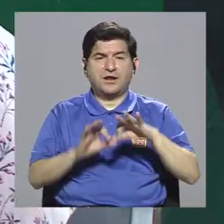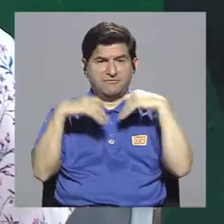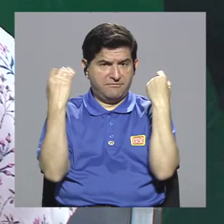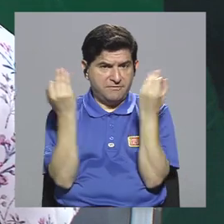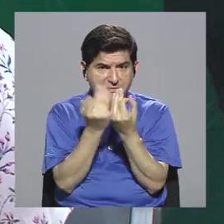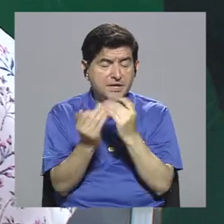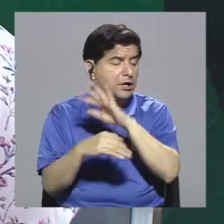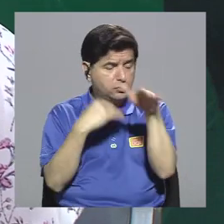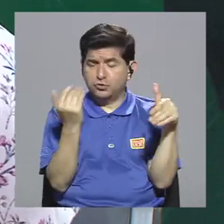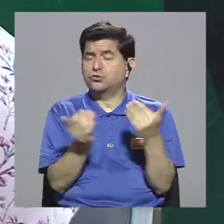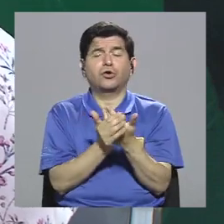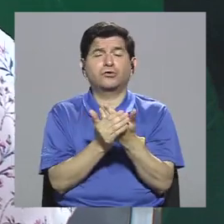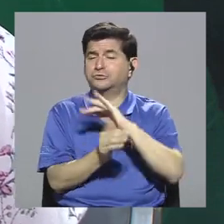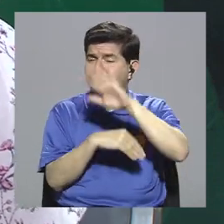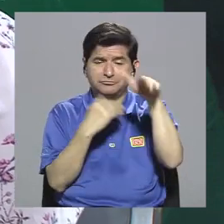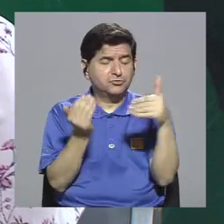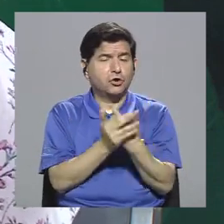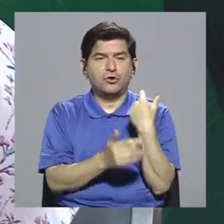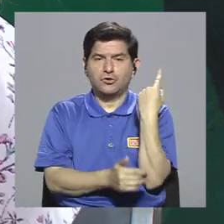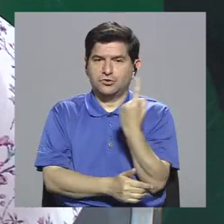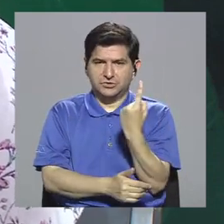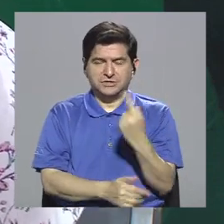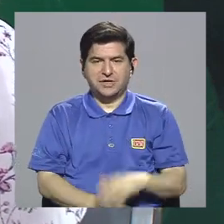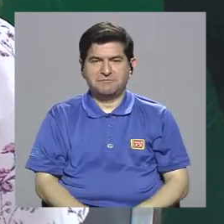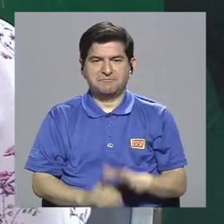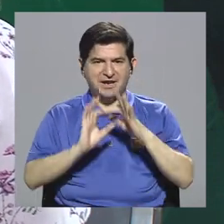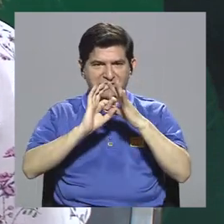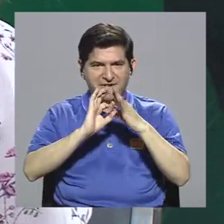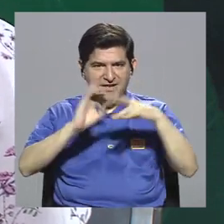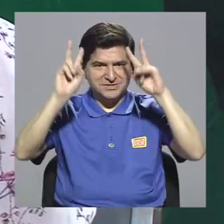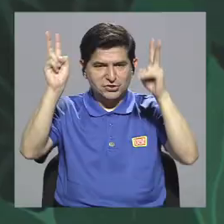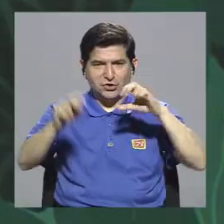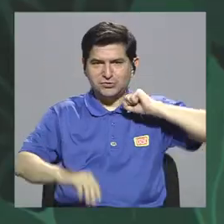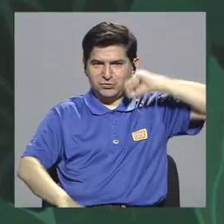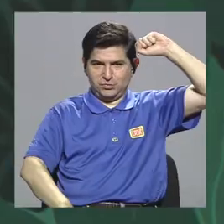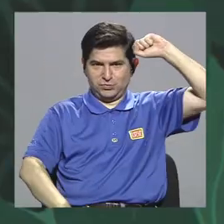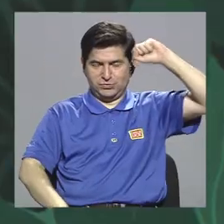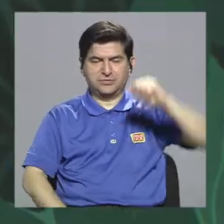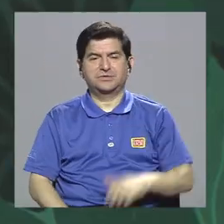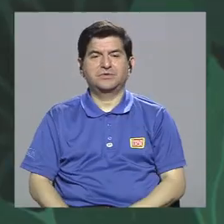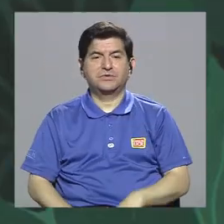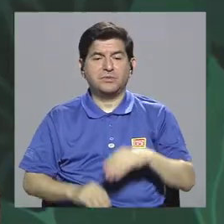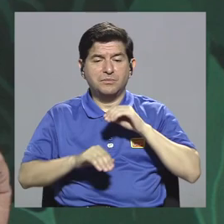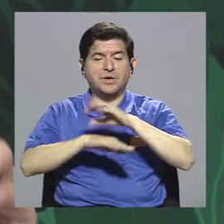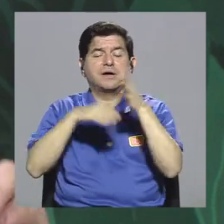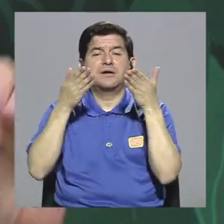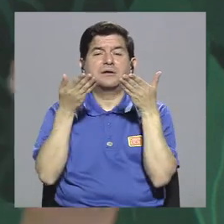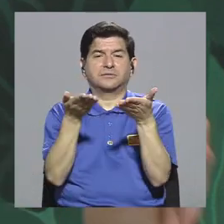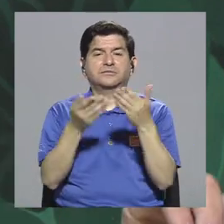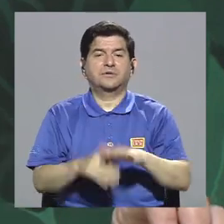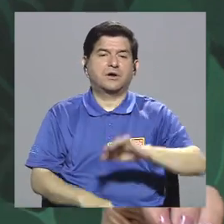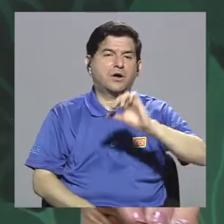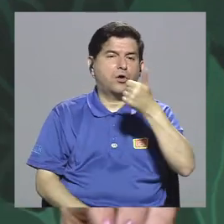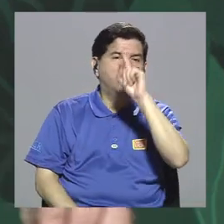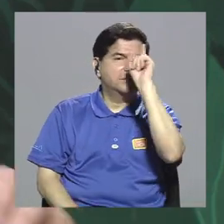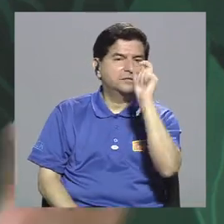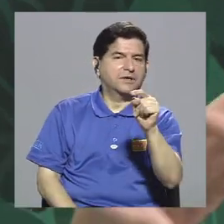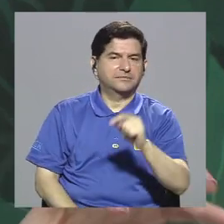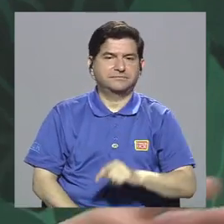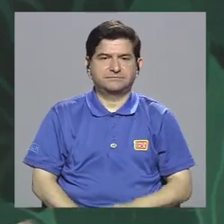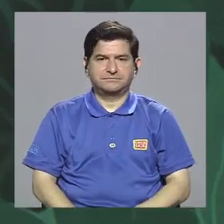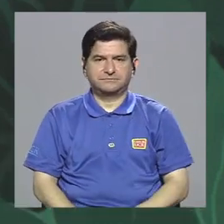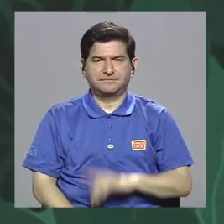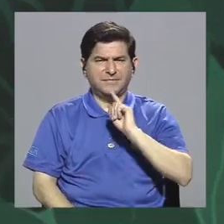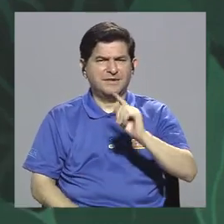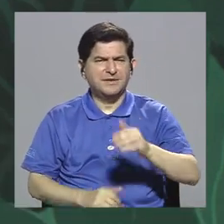con esas ideas uh-huh. de suicidio, o también, digamos, el familiar, el todos, amigo, todo? Cualquier todo persona. Siempre y cuando sea relacionado al tema de suicidio, okay. ¿verdad?